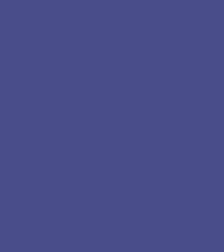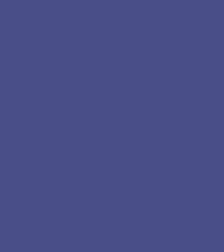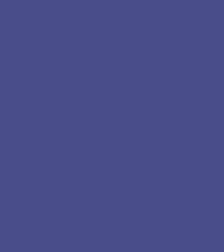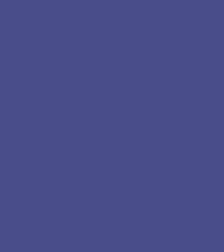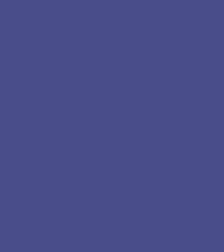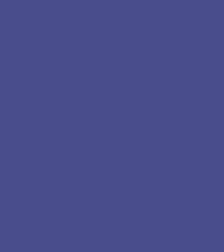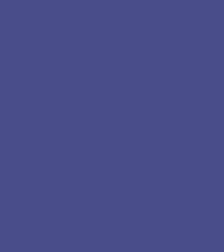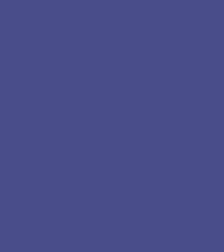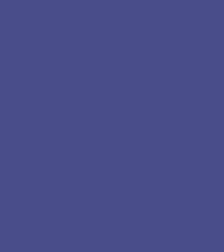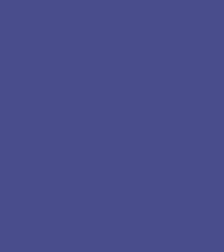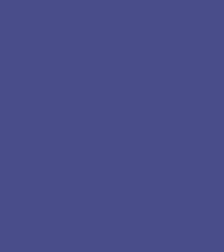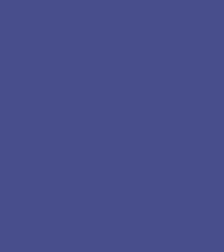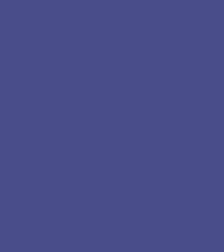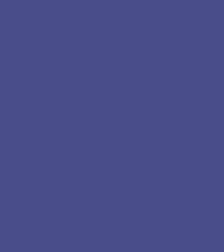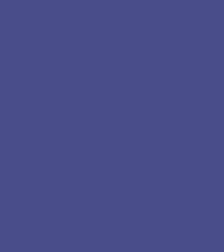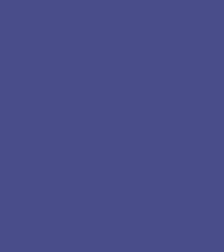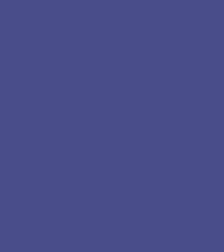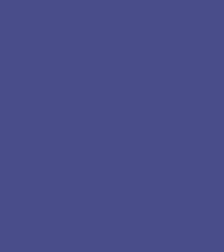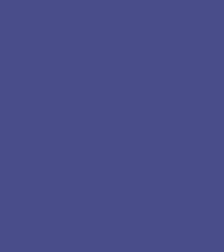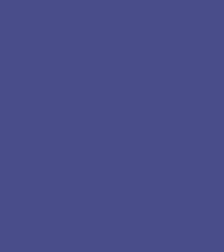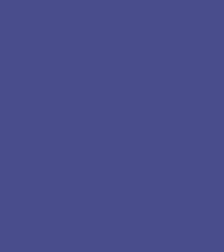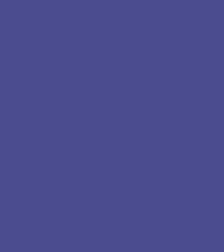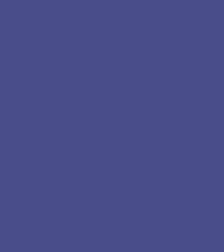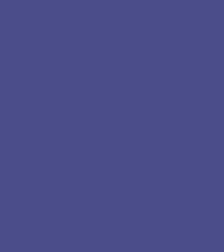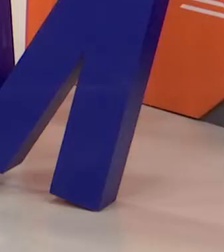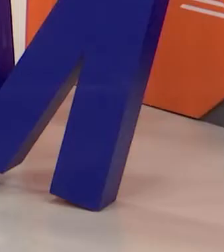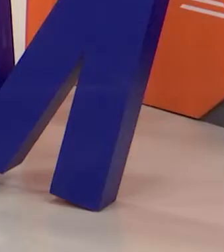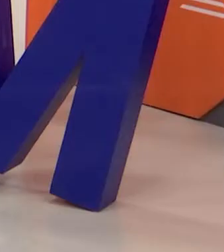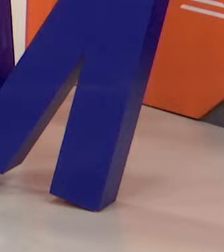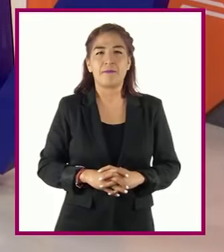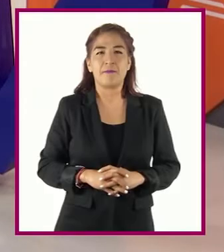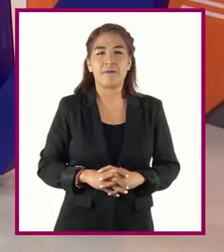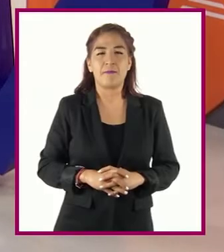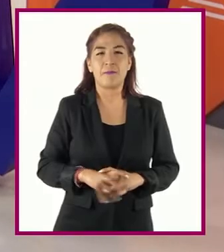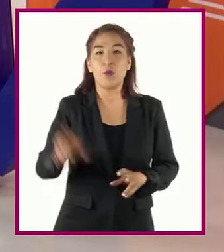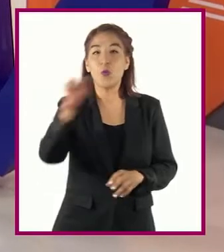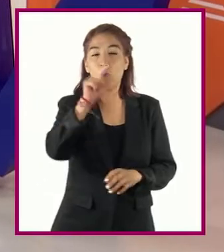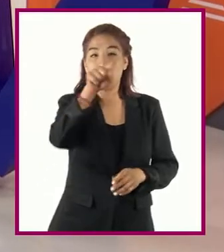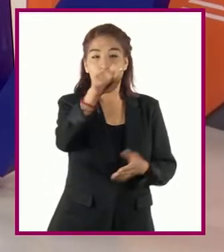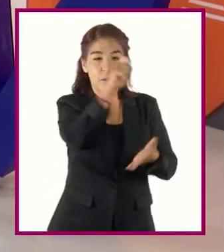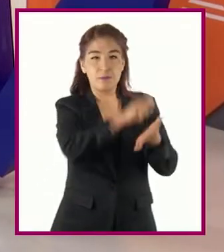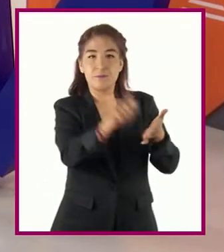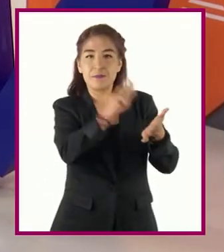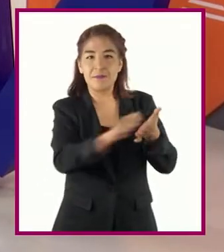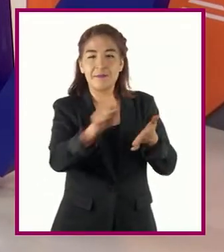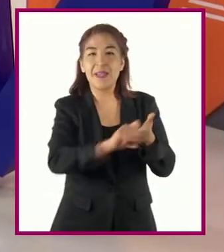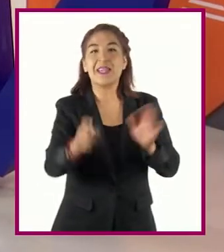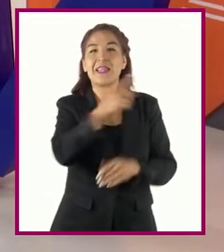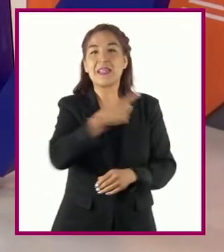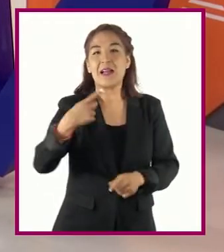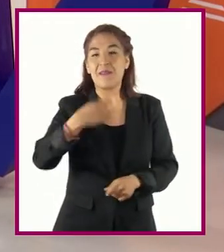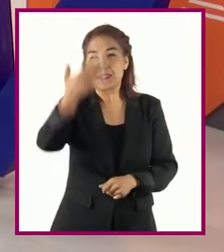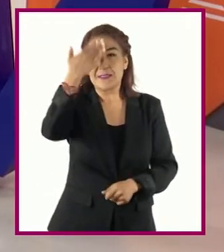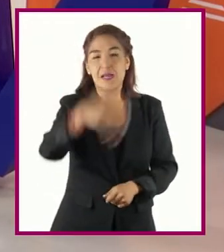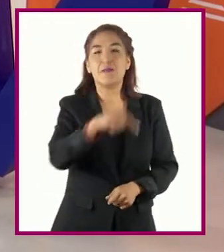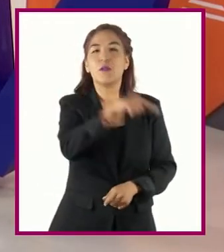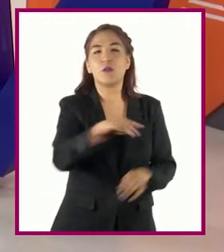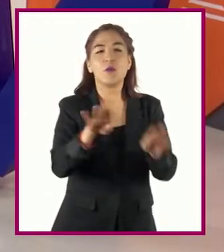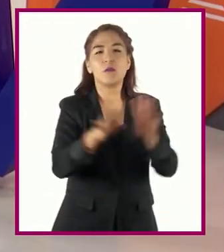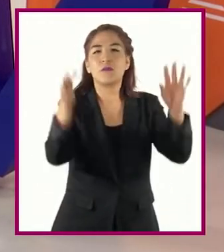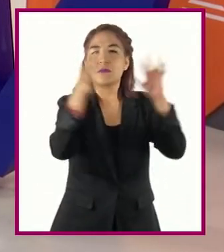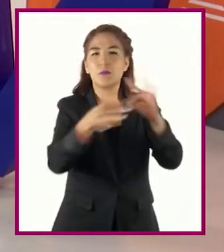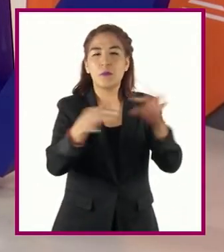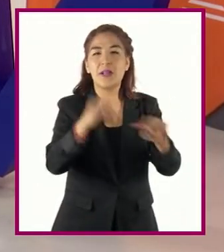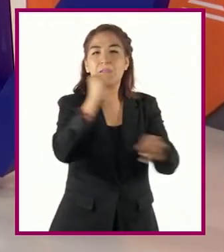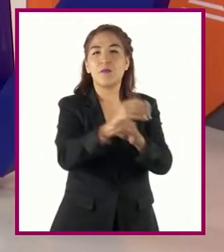Propone un diálogo con el lector. Al redactarlo, hay que tener construido de antemano el argumento que se va